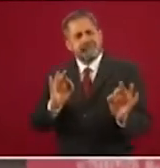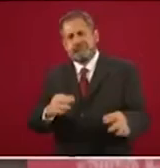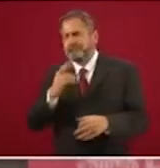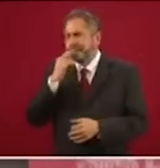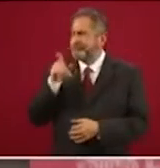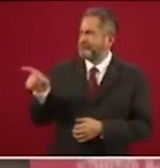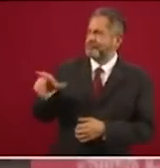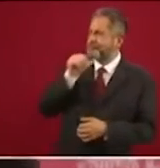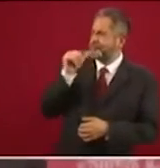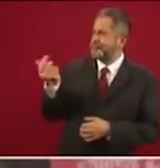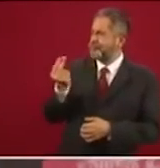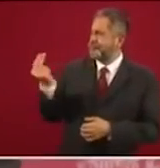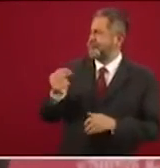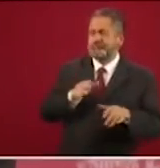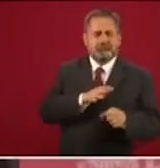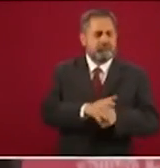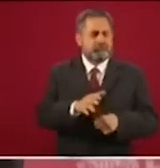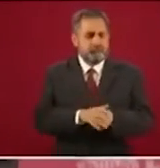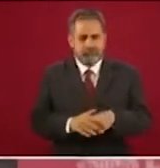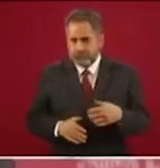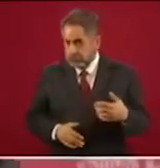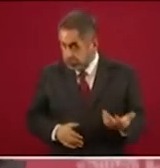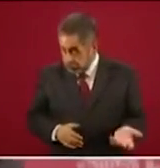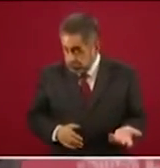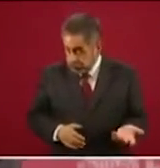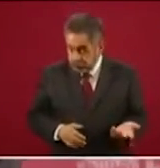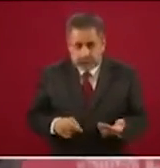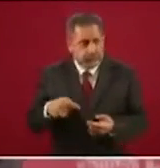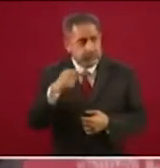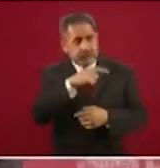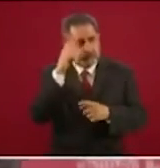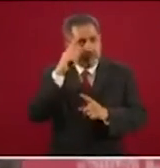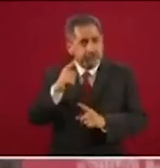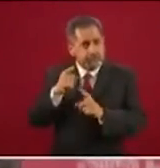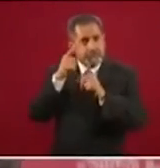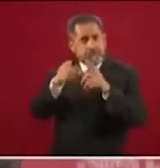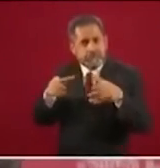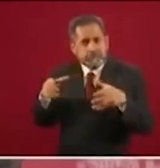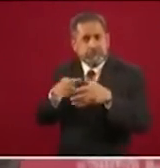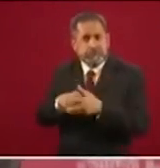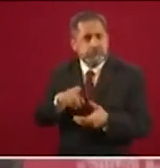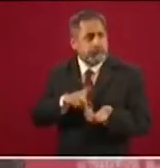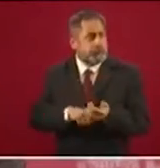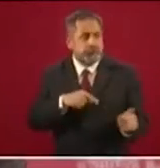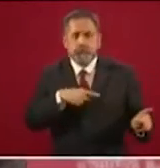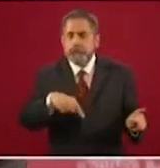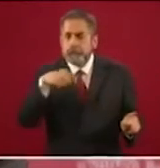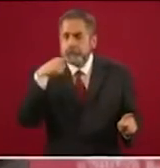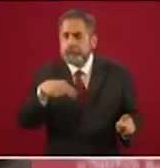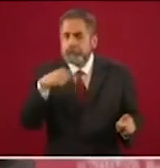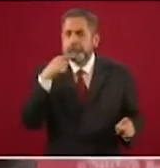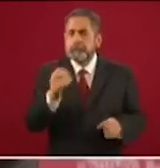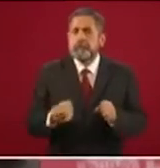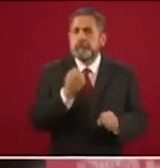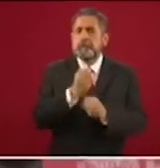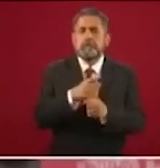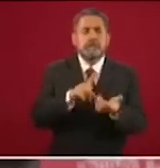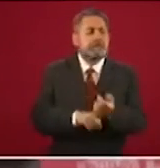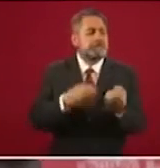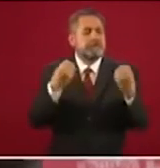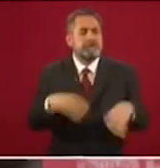mejores. Pero si no tenemos esta unidad de propósito, estamos desperdiciando grandes oportunidades para